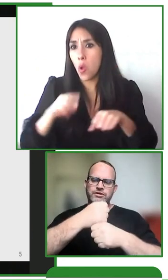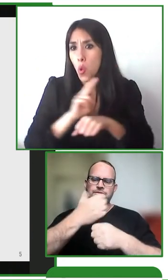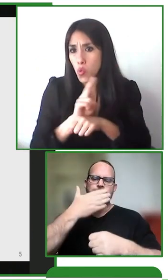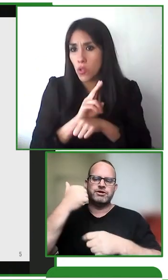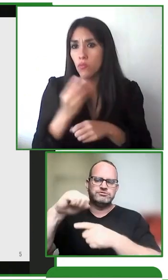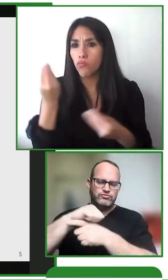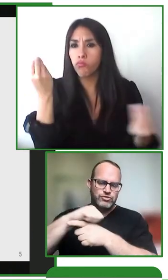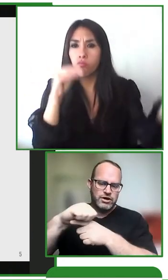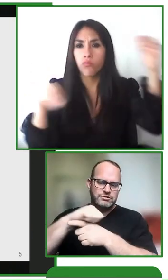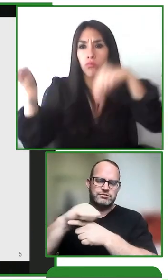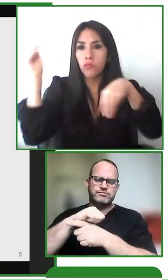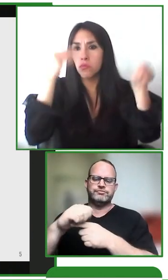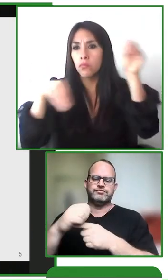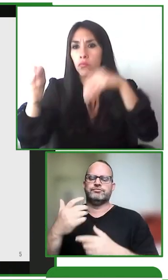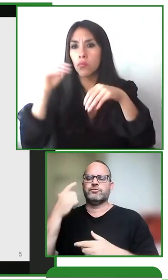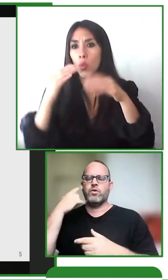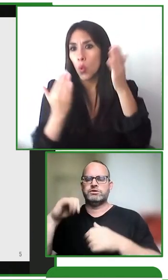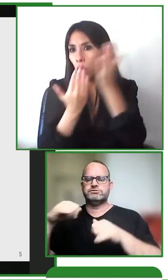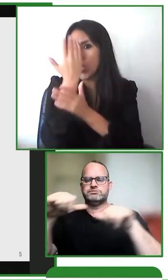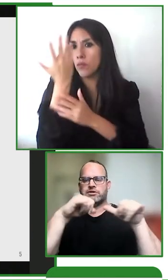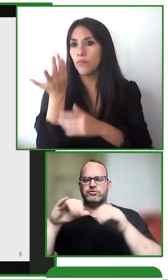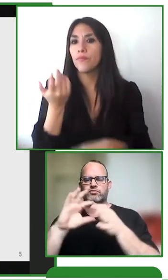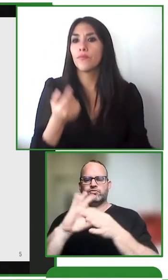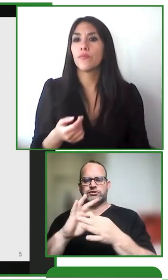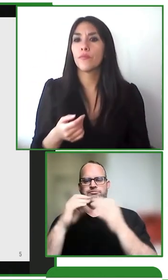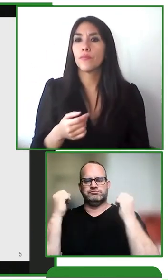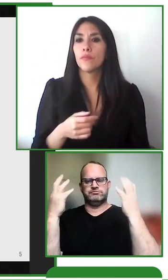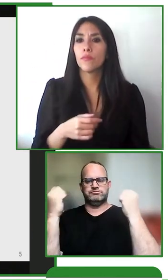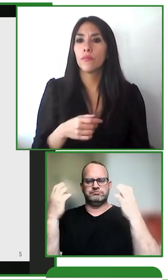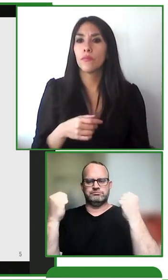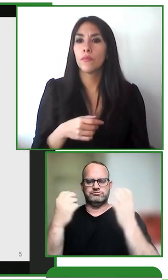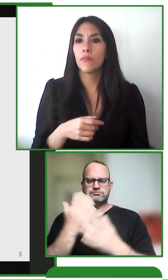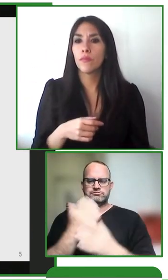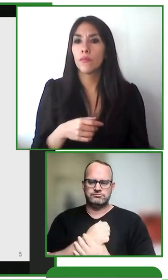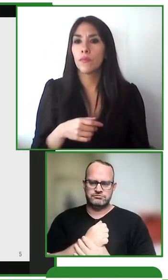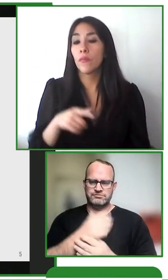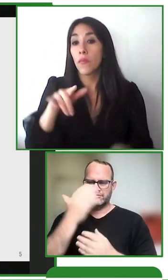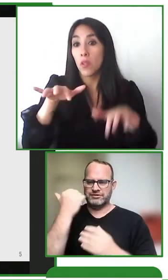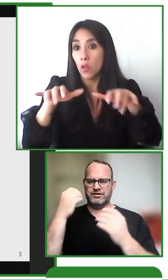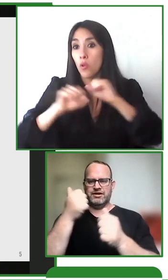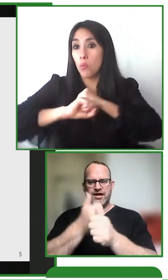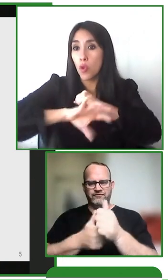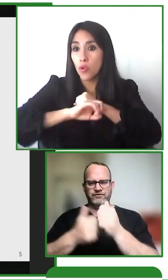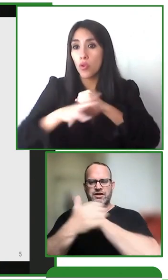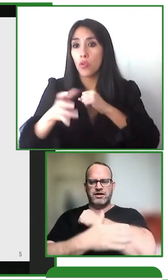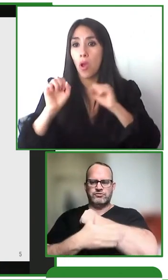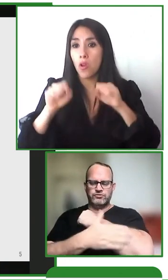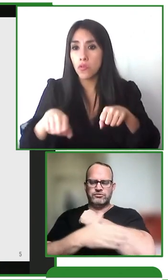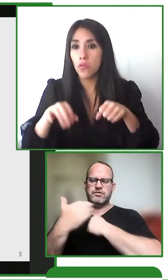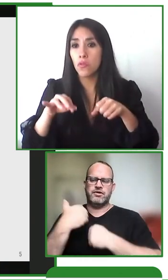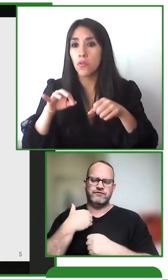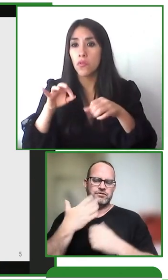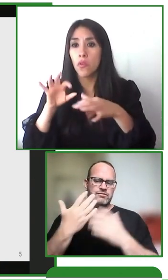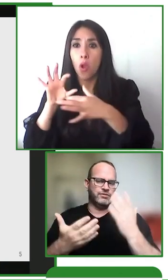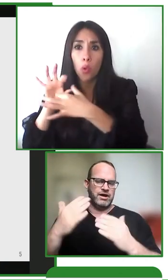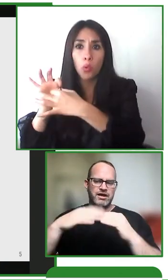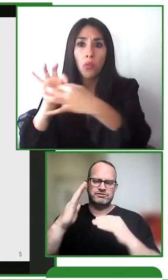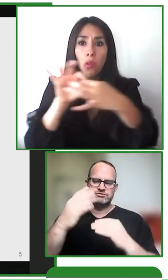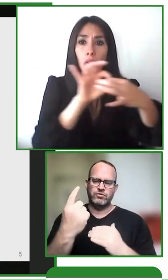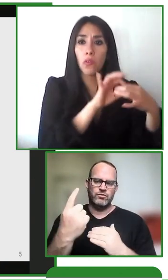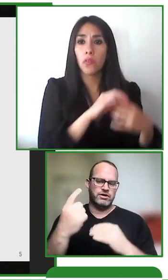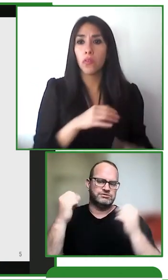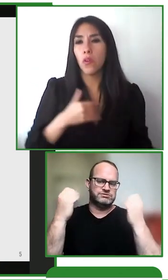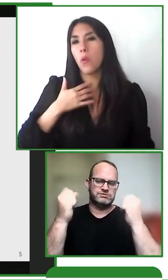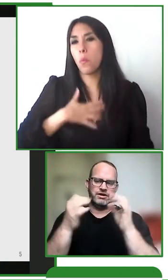de nuestras alianzas queremos identificar y crear mejores prácticas que sean importantes para